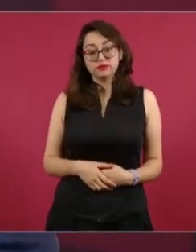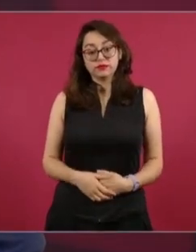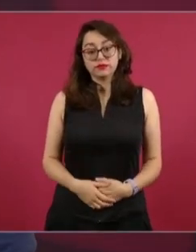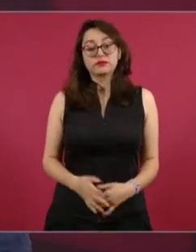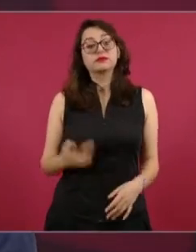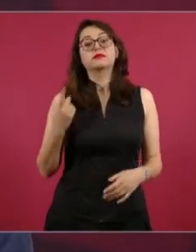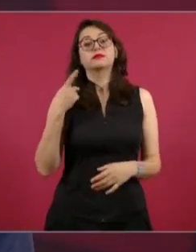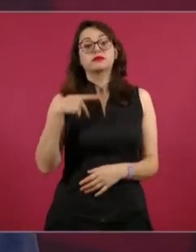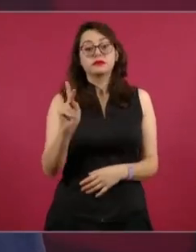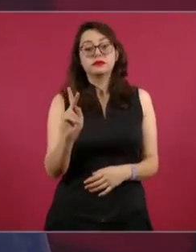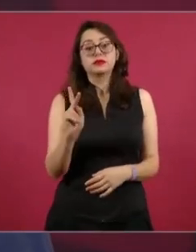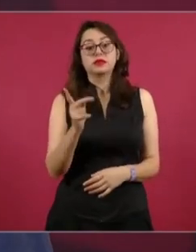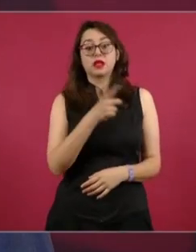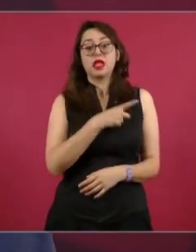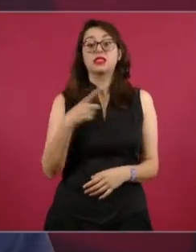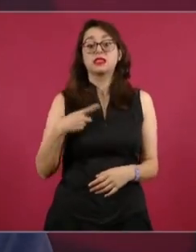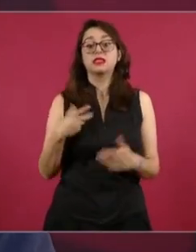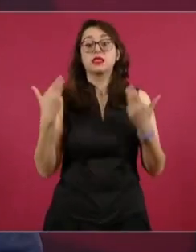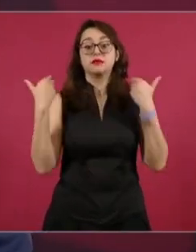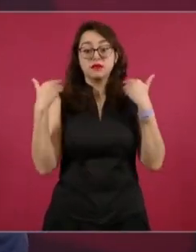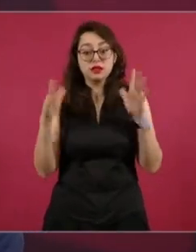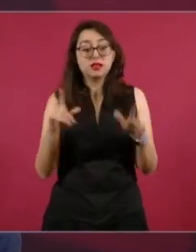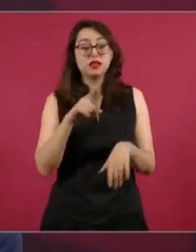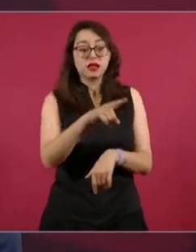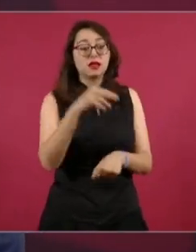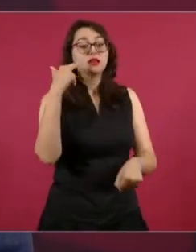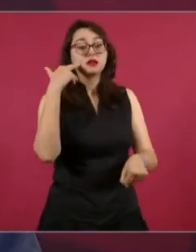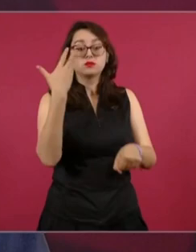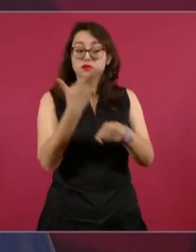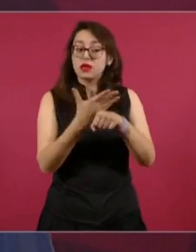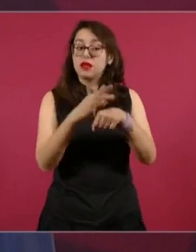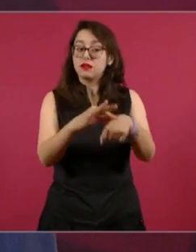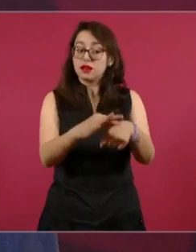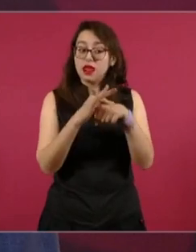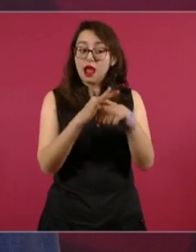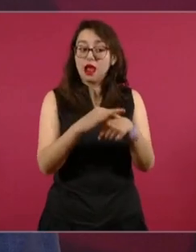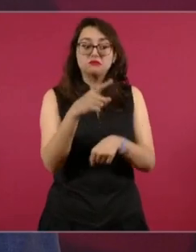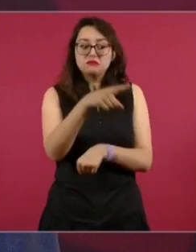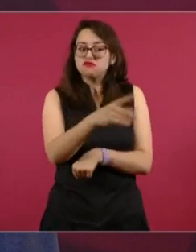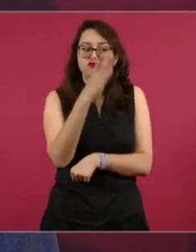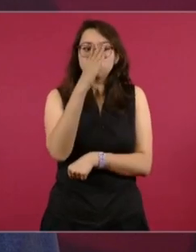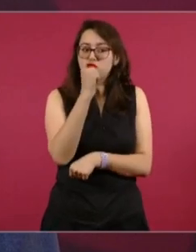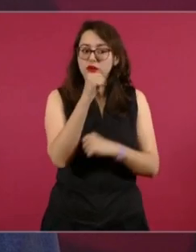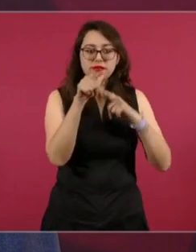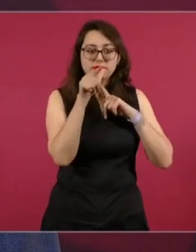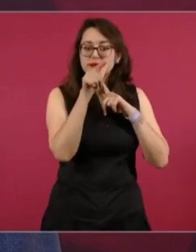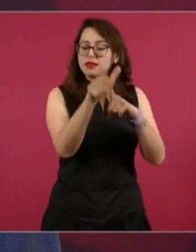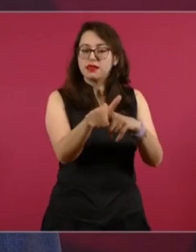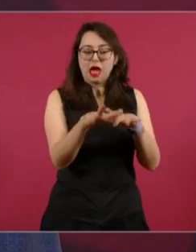deberían de estar actuando con más realismo.